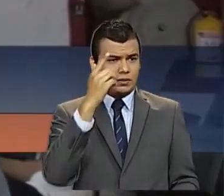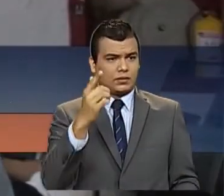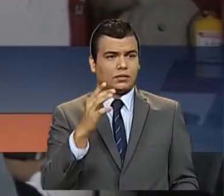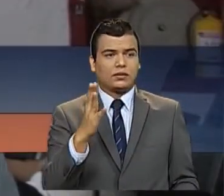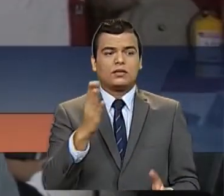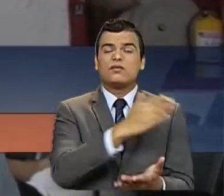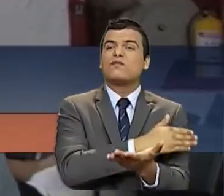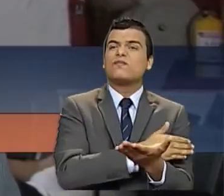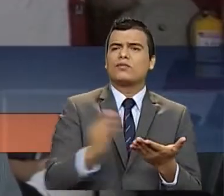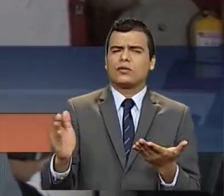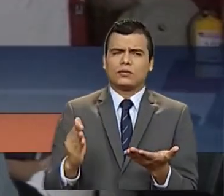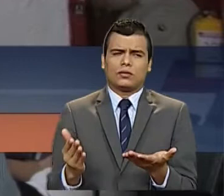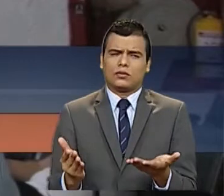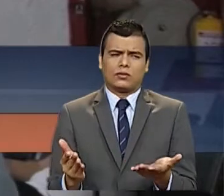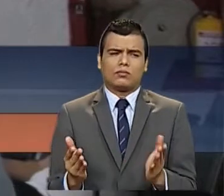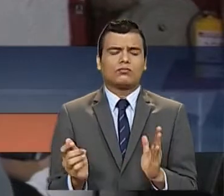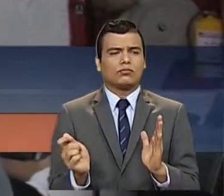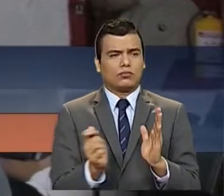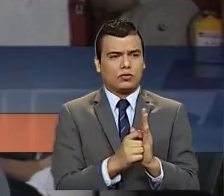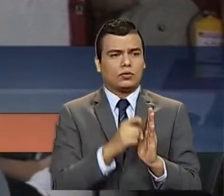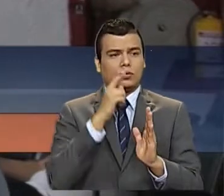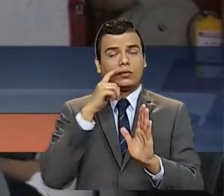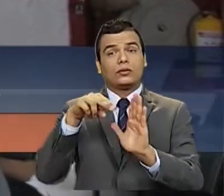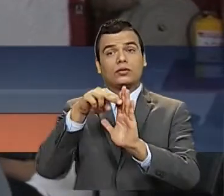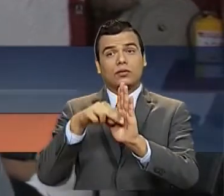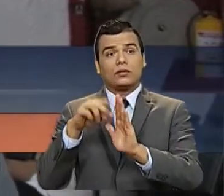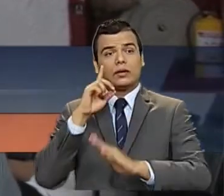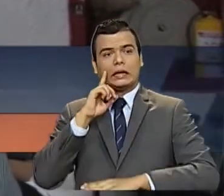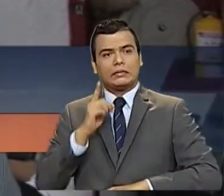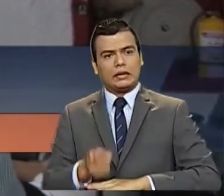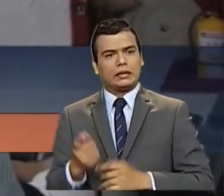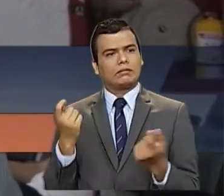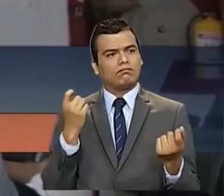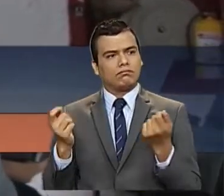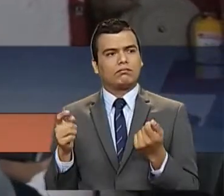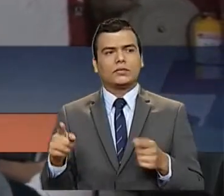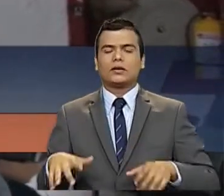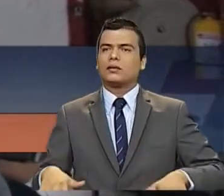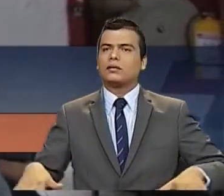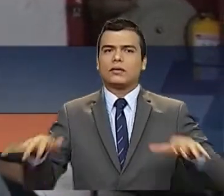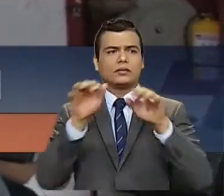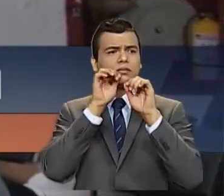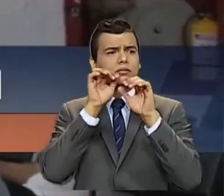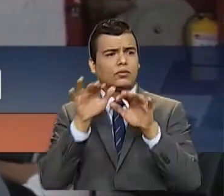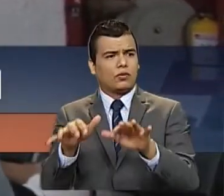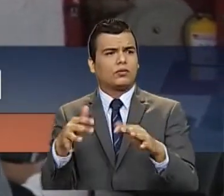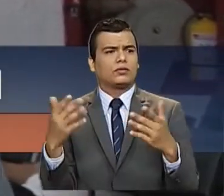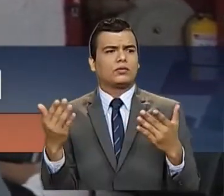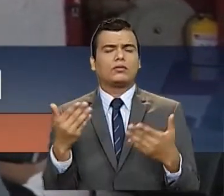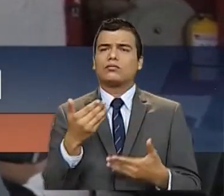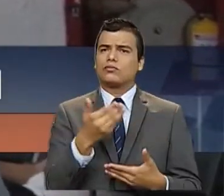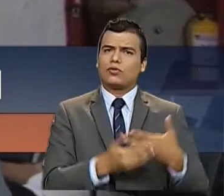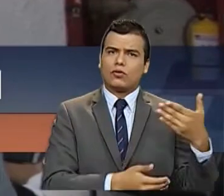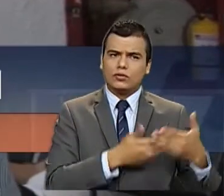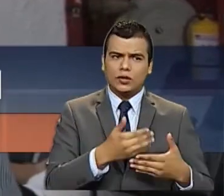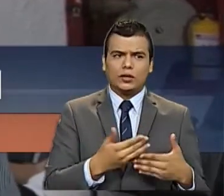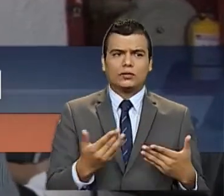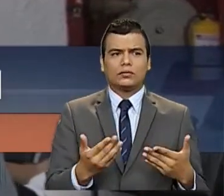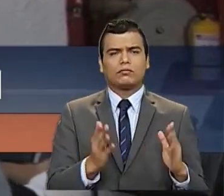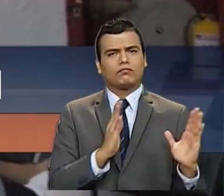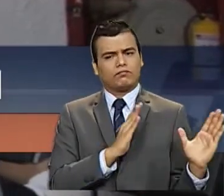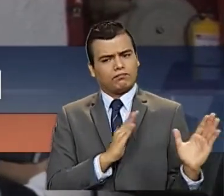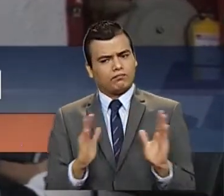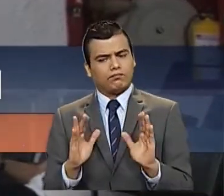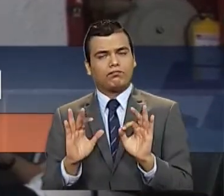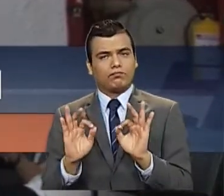desalojos, pero la política sí tiene que regular el espacio público, y habrán movimientos y esas regulaciones